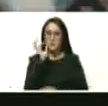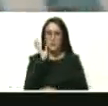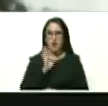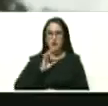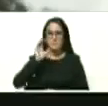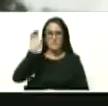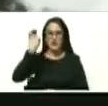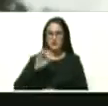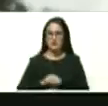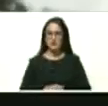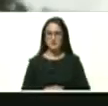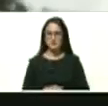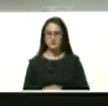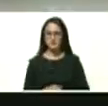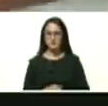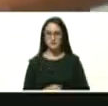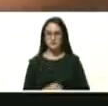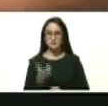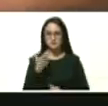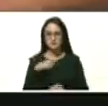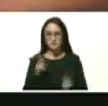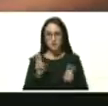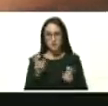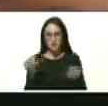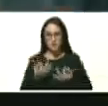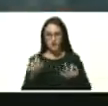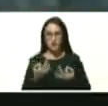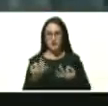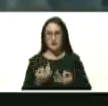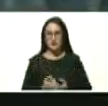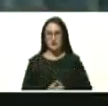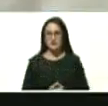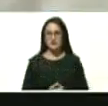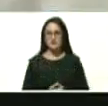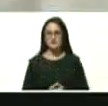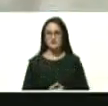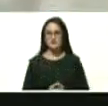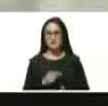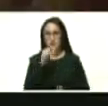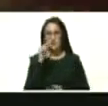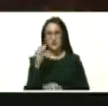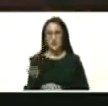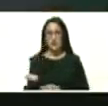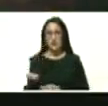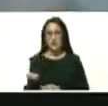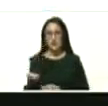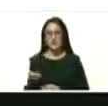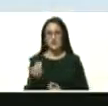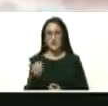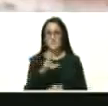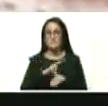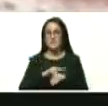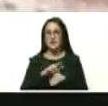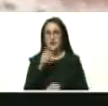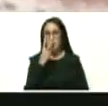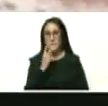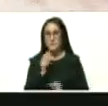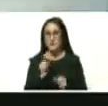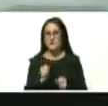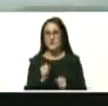patria. Seamos nuevos de verdad, como José Gregorio Hernández, el médico de los